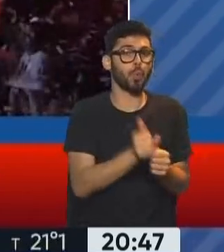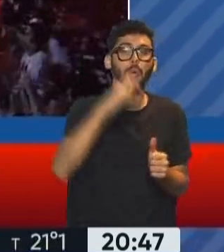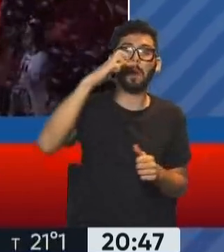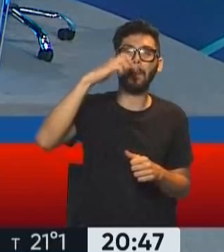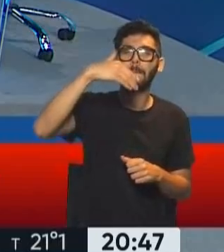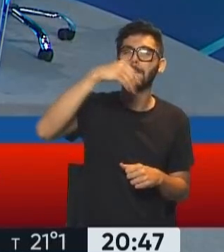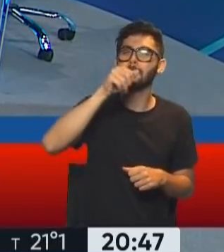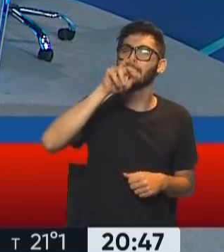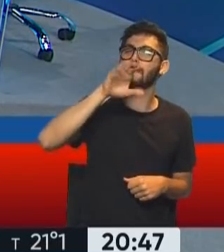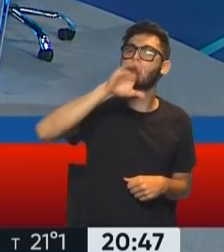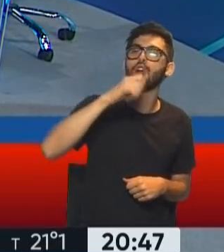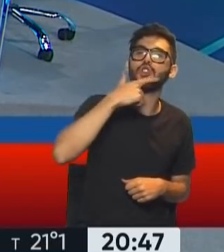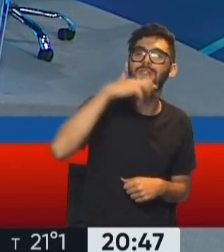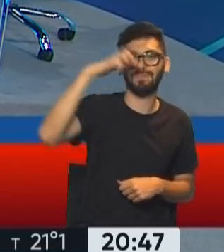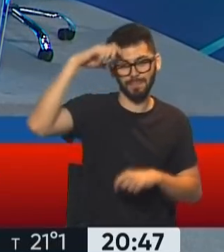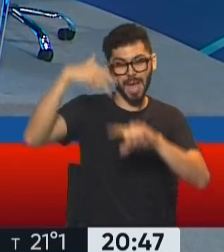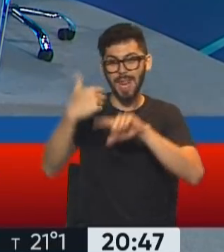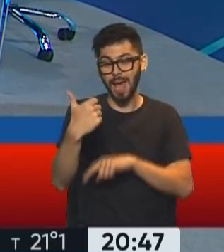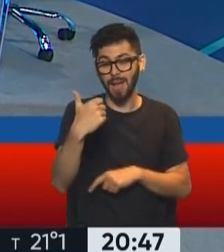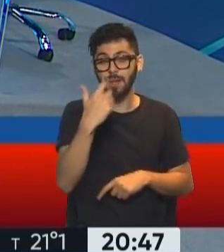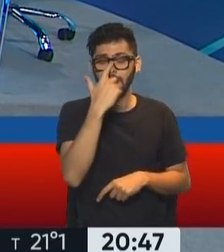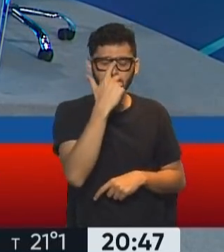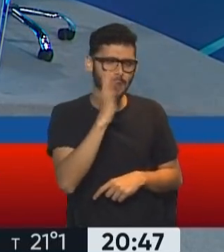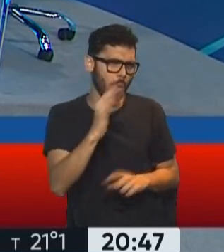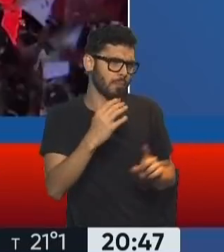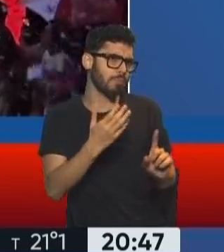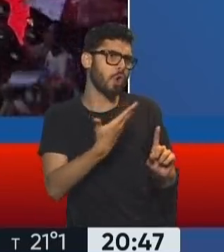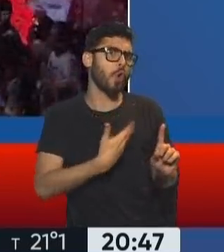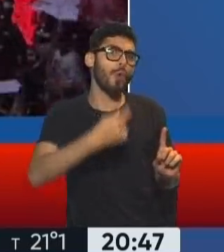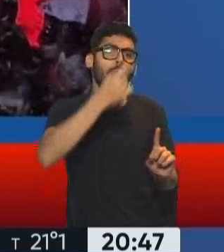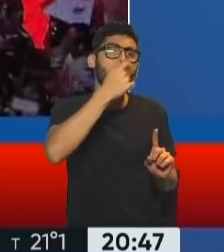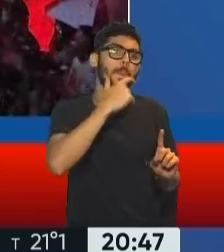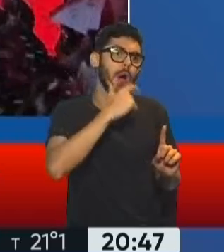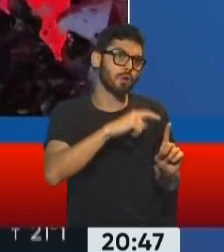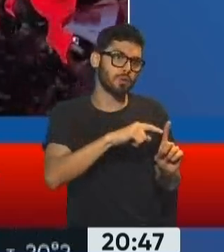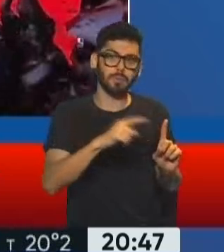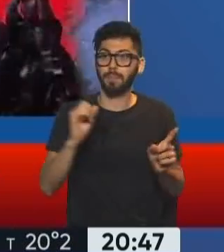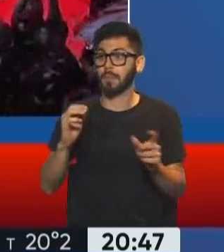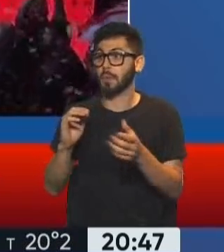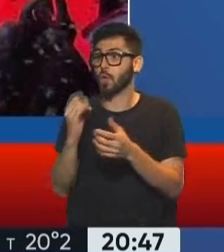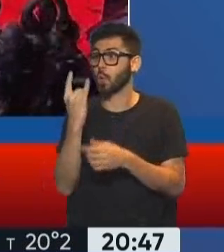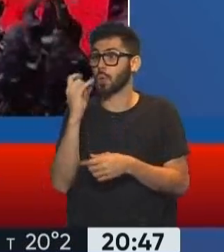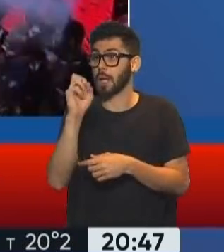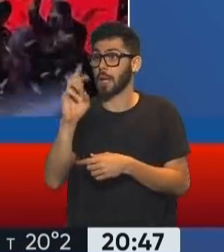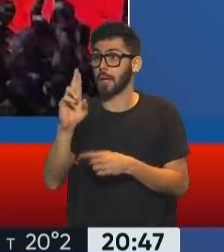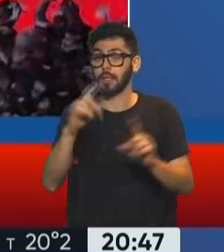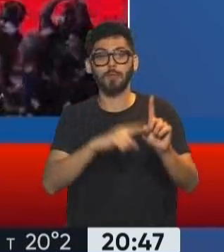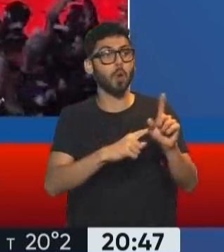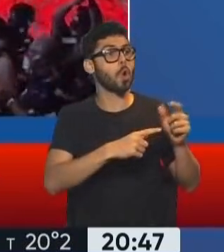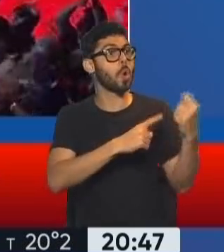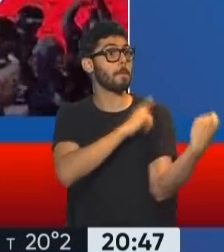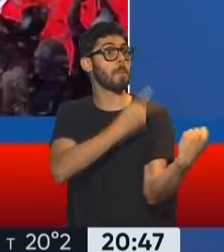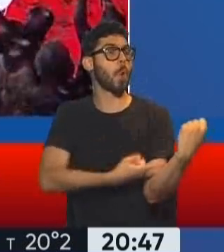Yo entiendo, pero mi mirada respecto del gobierno de Mauricio es que tampoco hubo una voluntad de parte del radicalismo, ni de pelear el poder, ni